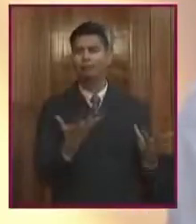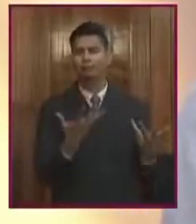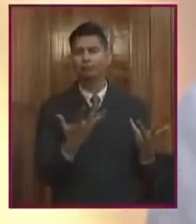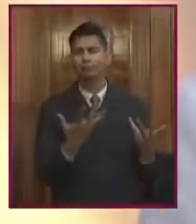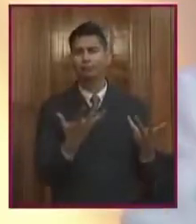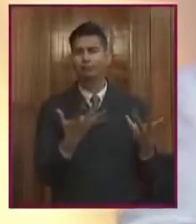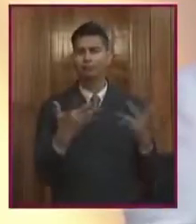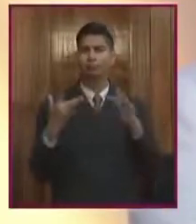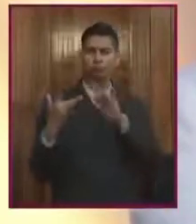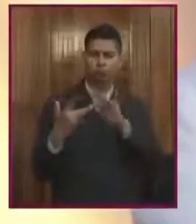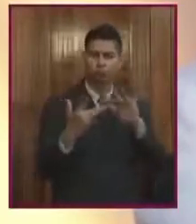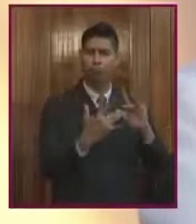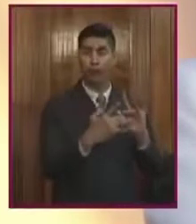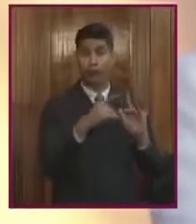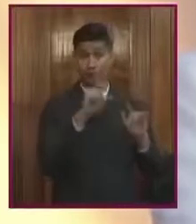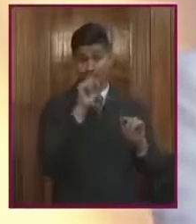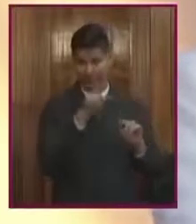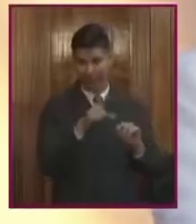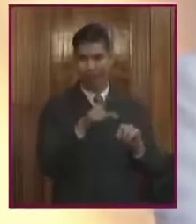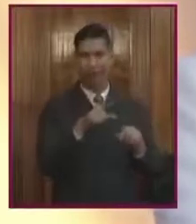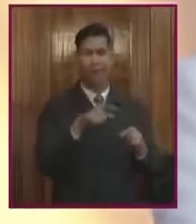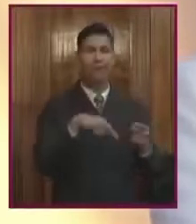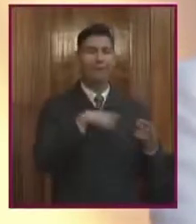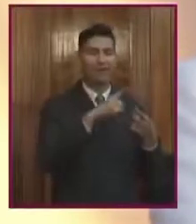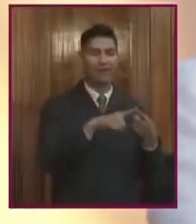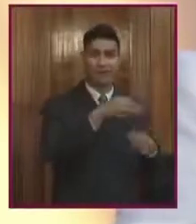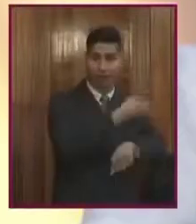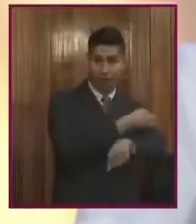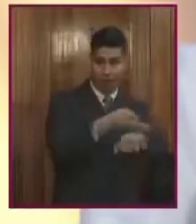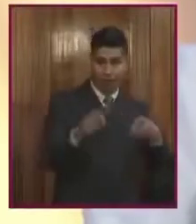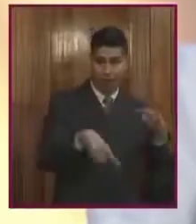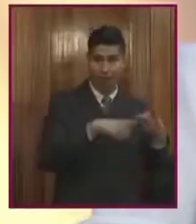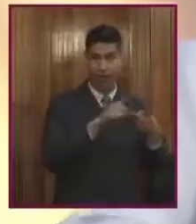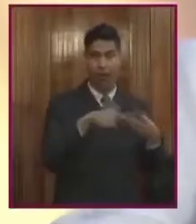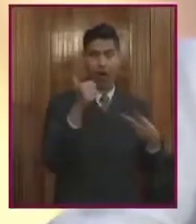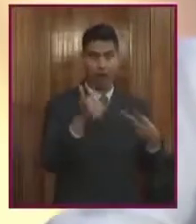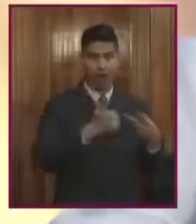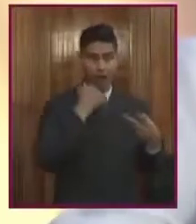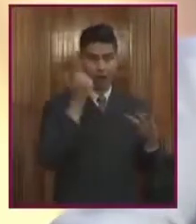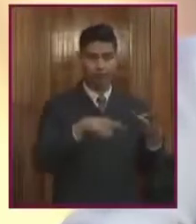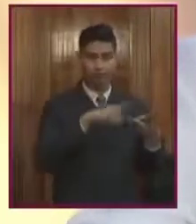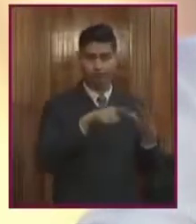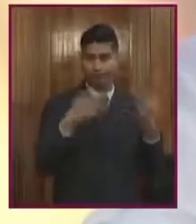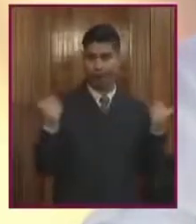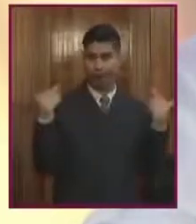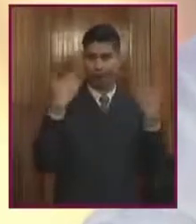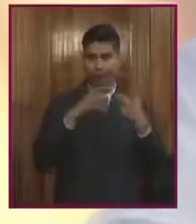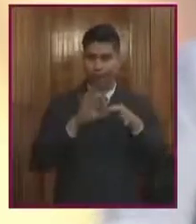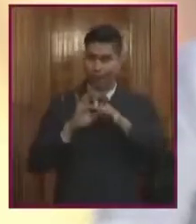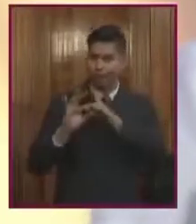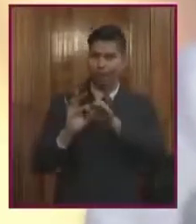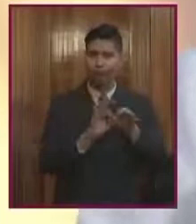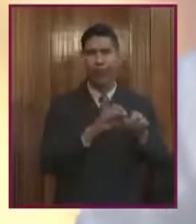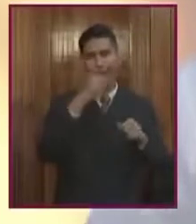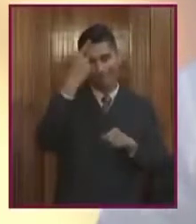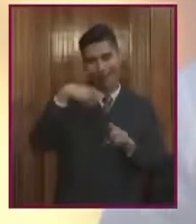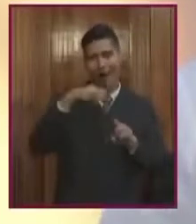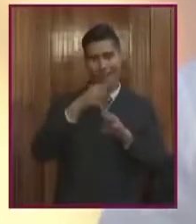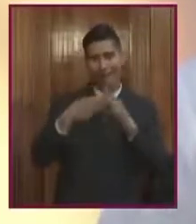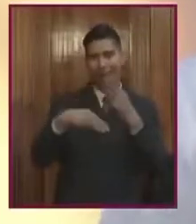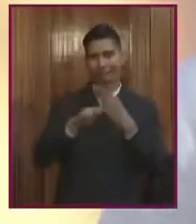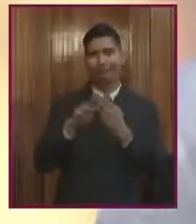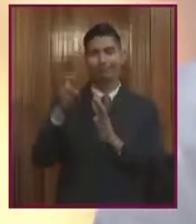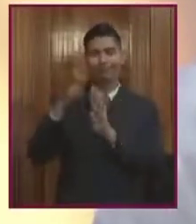familias y una necesaria graduación de contenidos. En este sentido, en el plan de